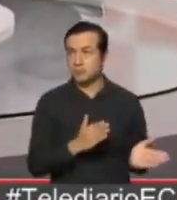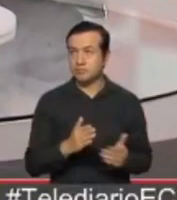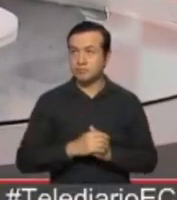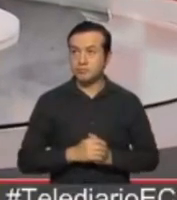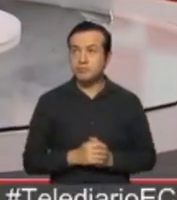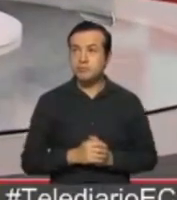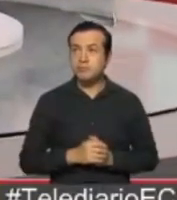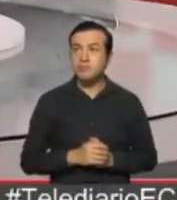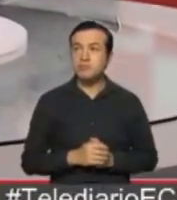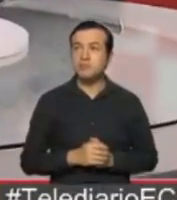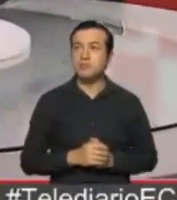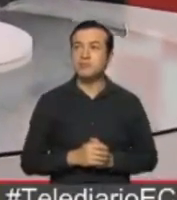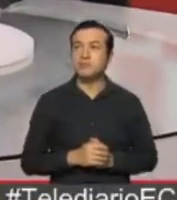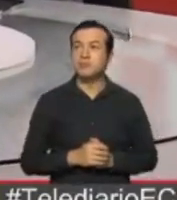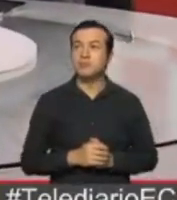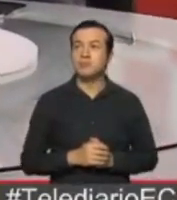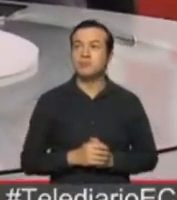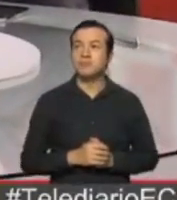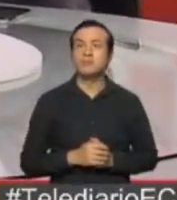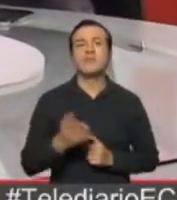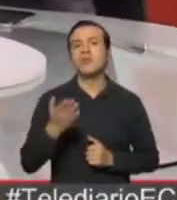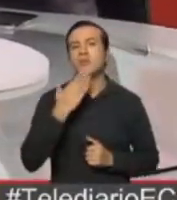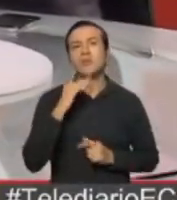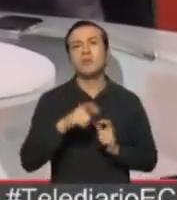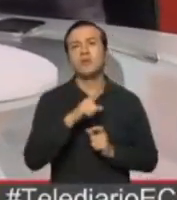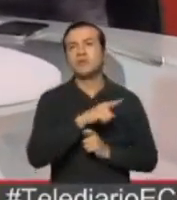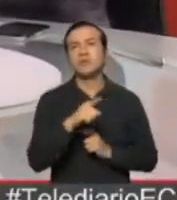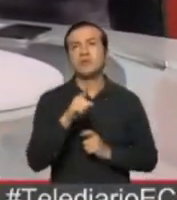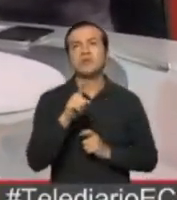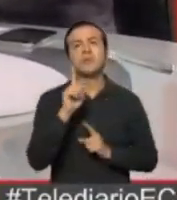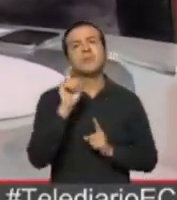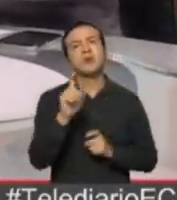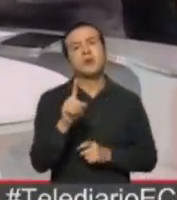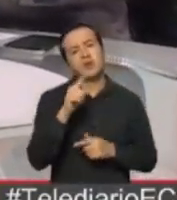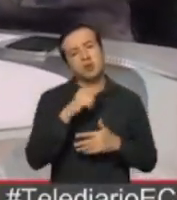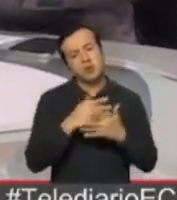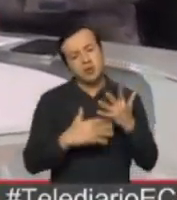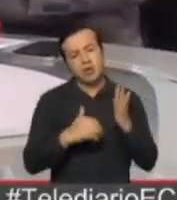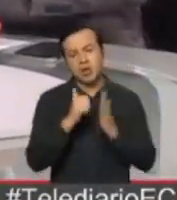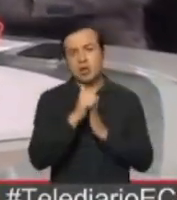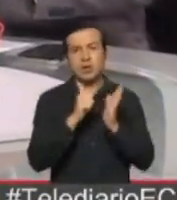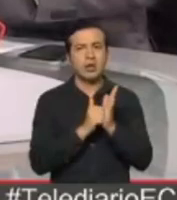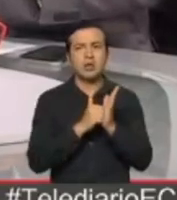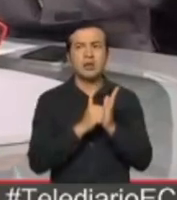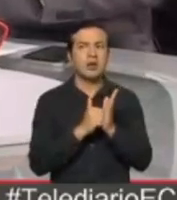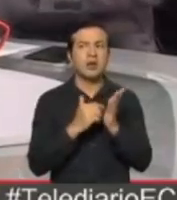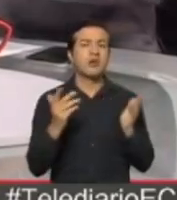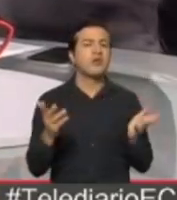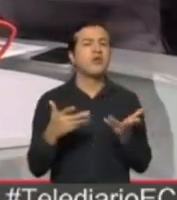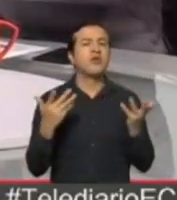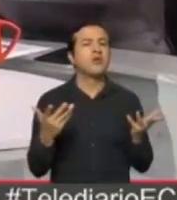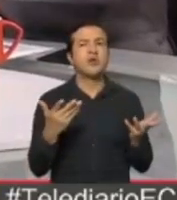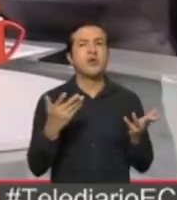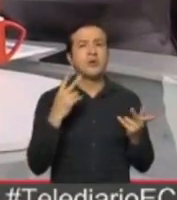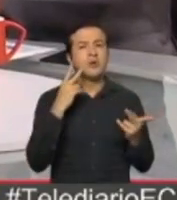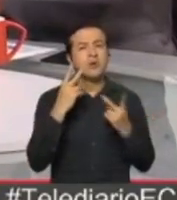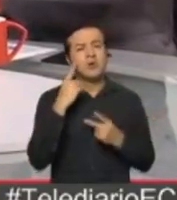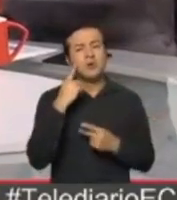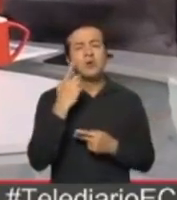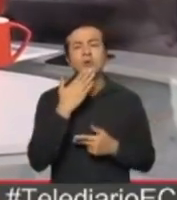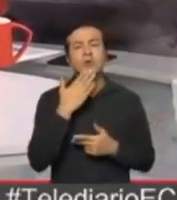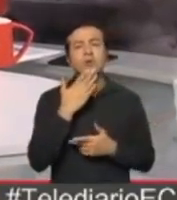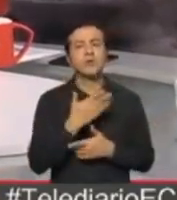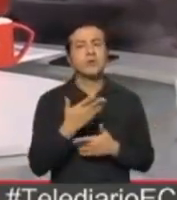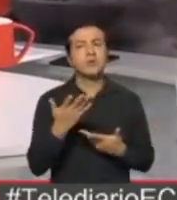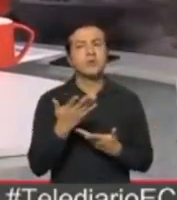de donde pueden digamos las personas consultar cada una de las actividades que se presentan en esta agenda